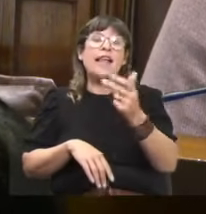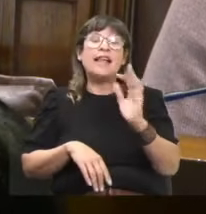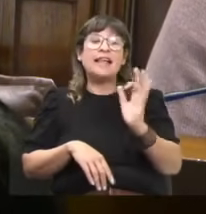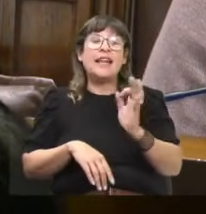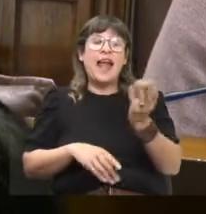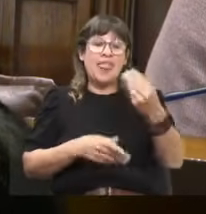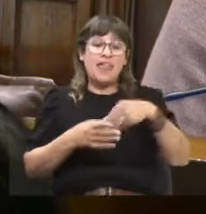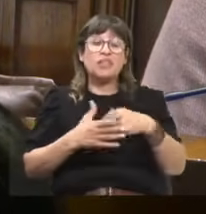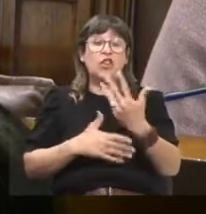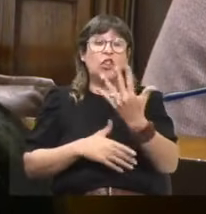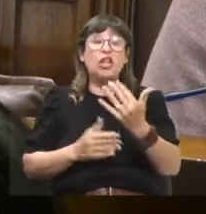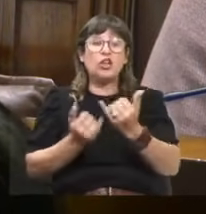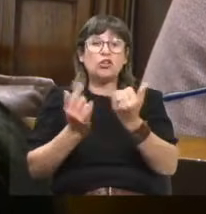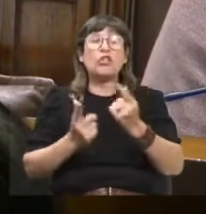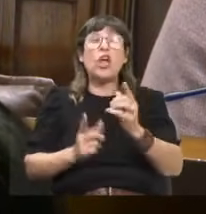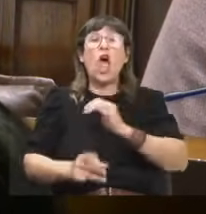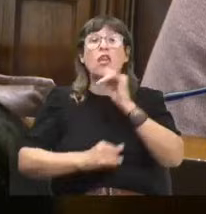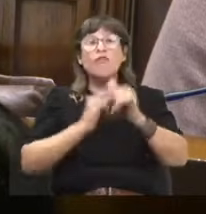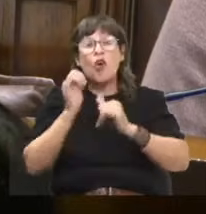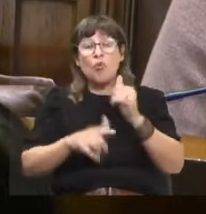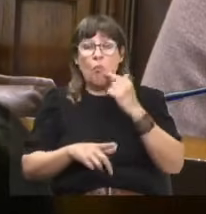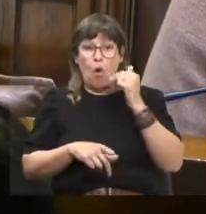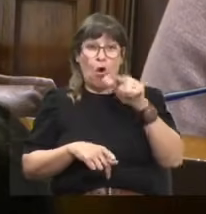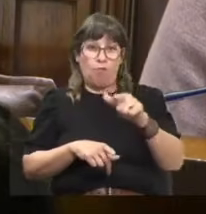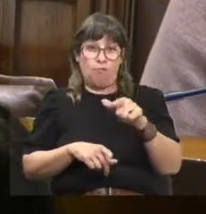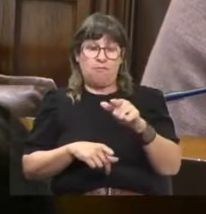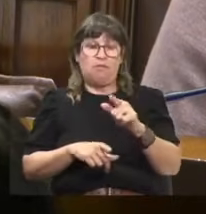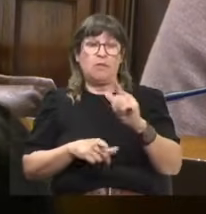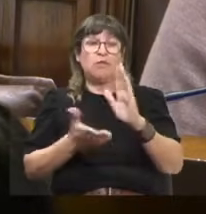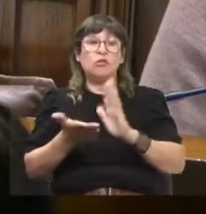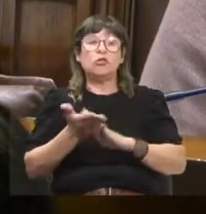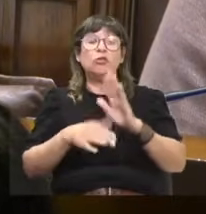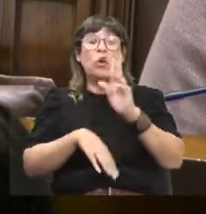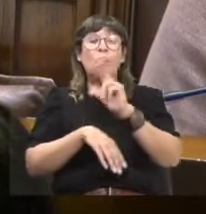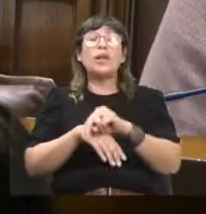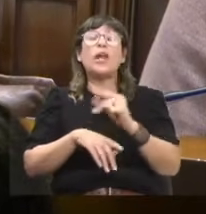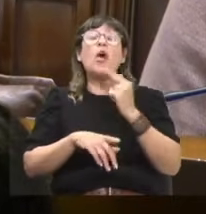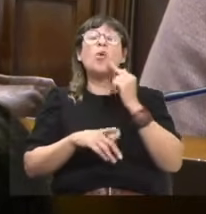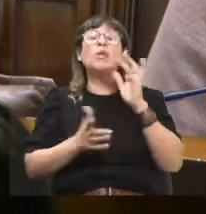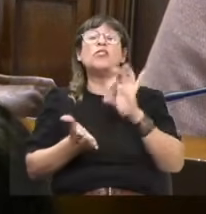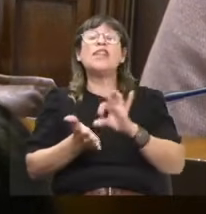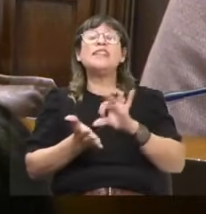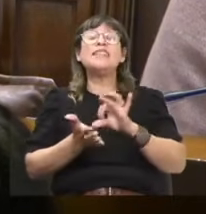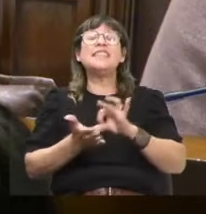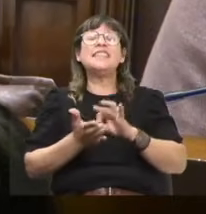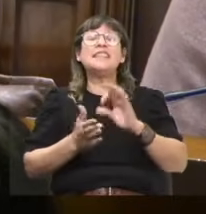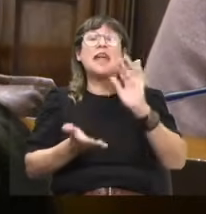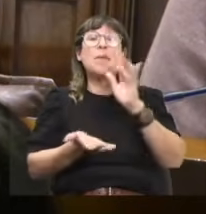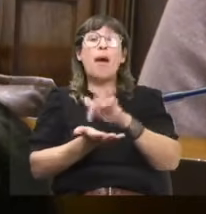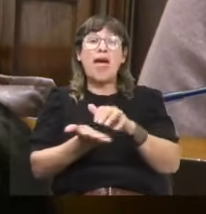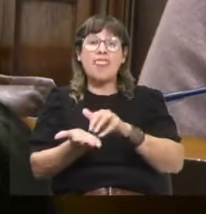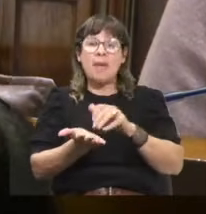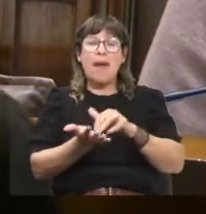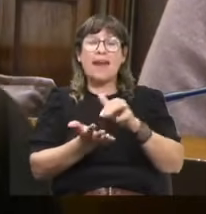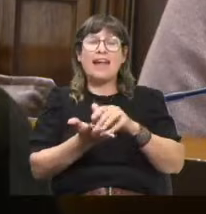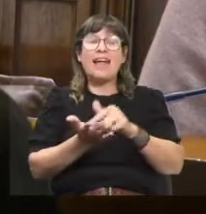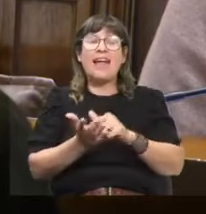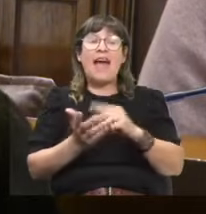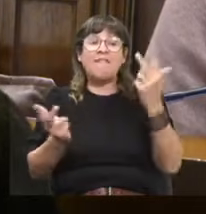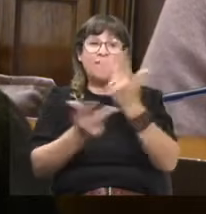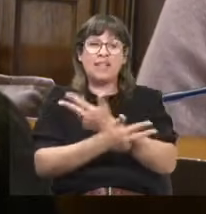5 días, informó al decano sobre el uso del sistema de marcas virtuales y las tareas realizadas.